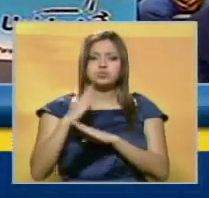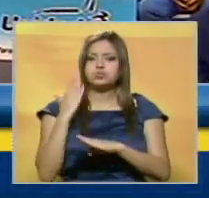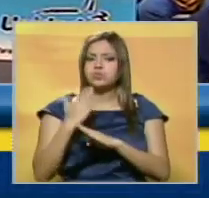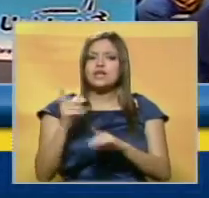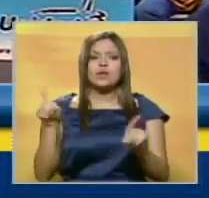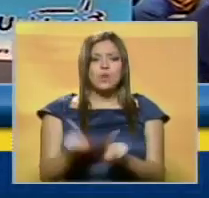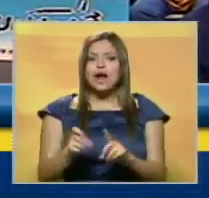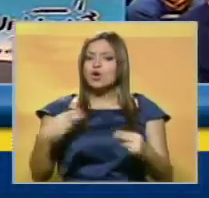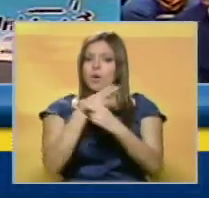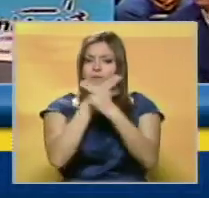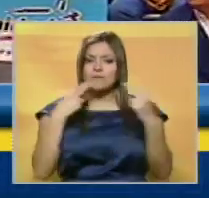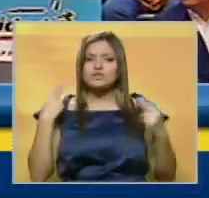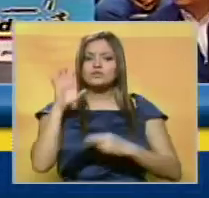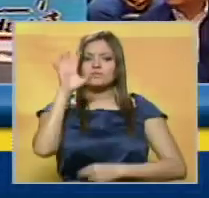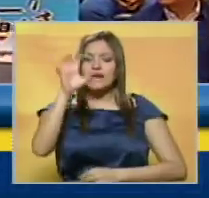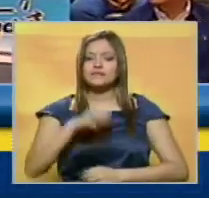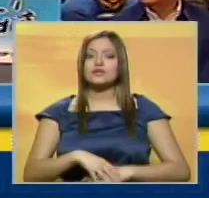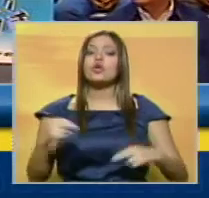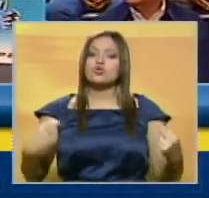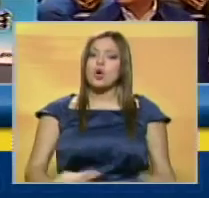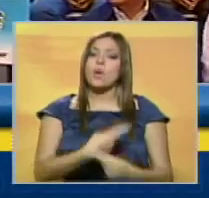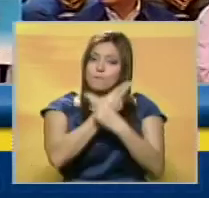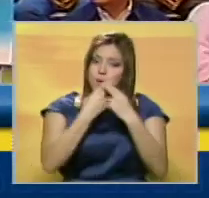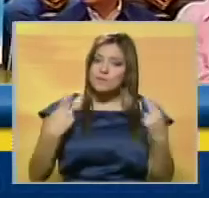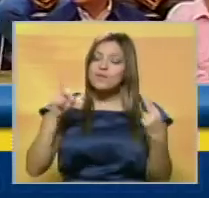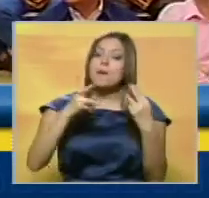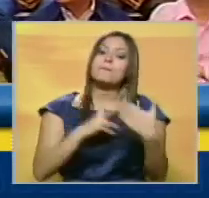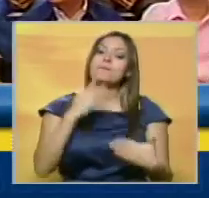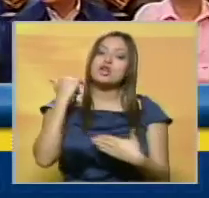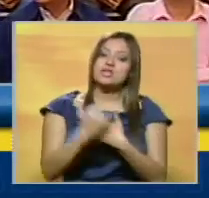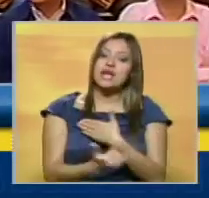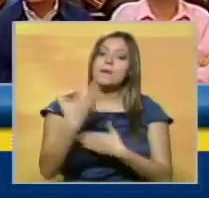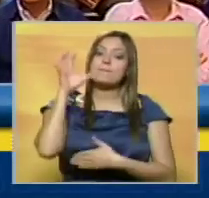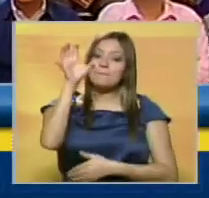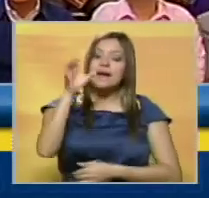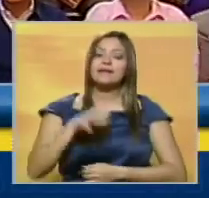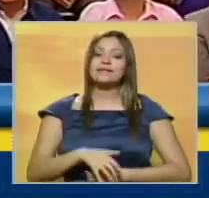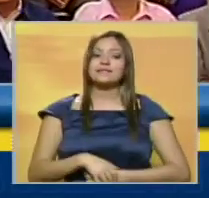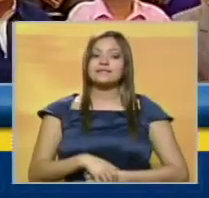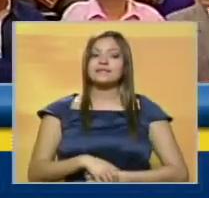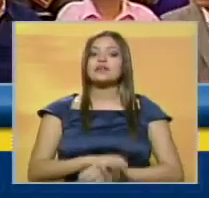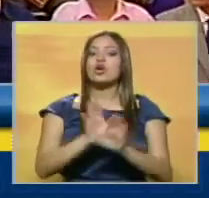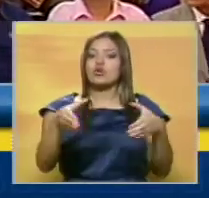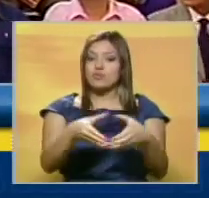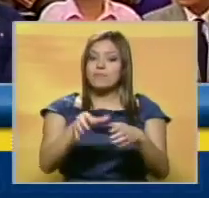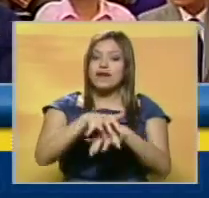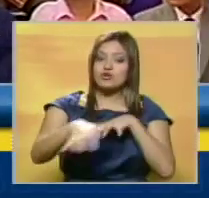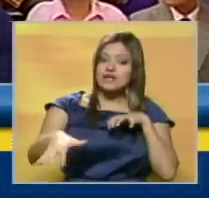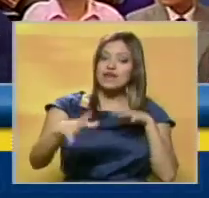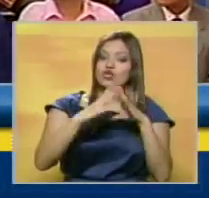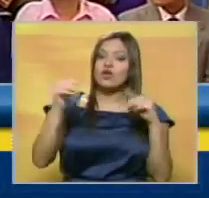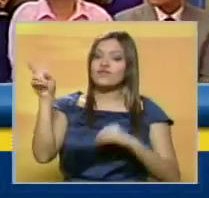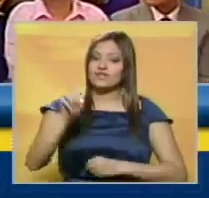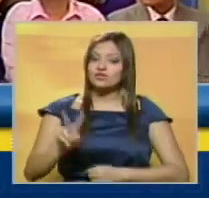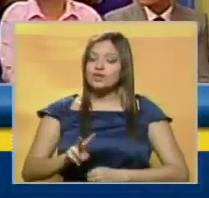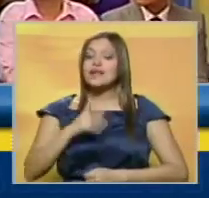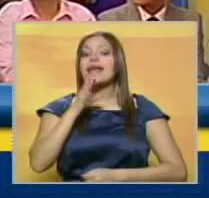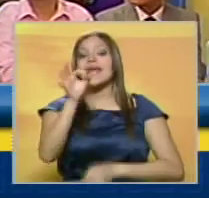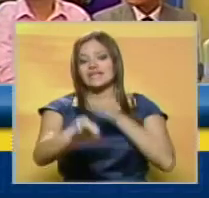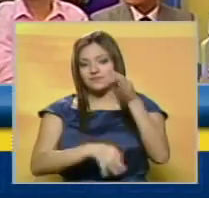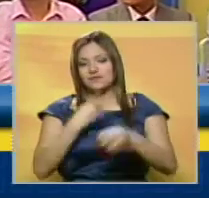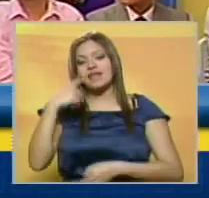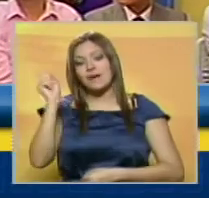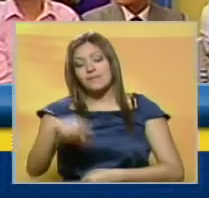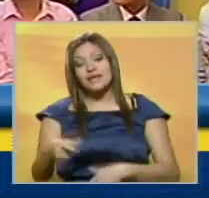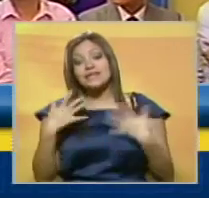su compromiso con el país y de su compromiso por buscar un proyecto de país que agrupe a la mayoría de los venezolanos. Explicaron también